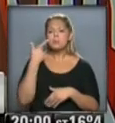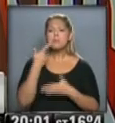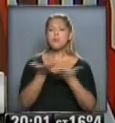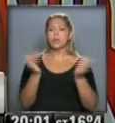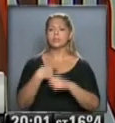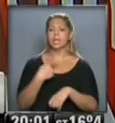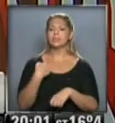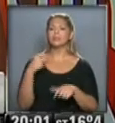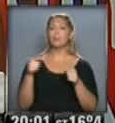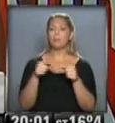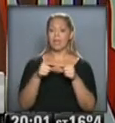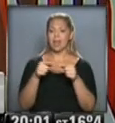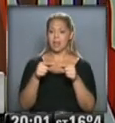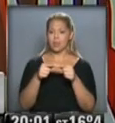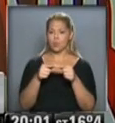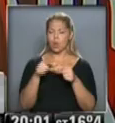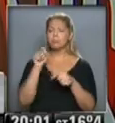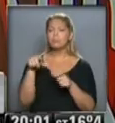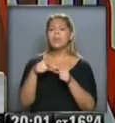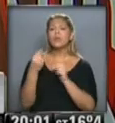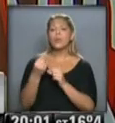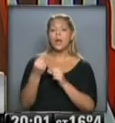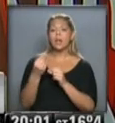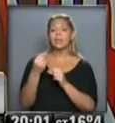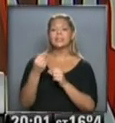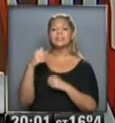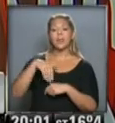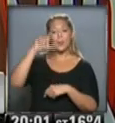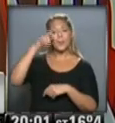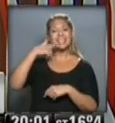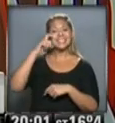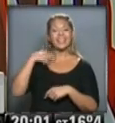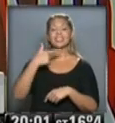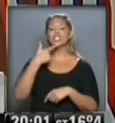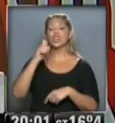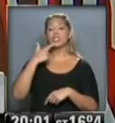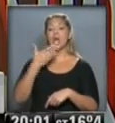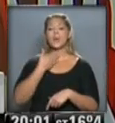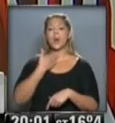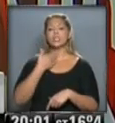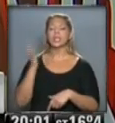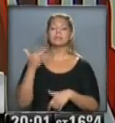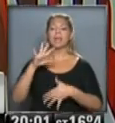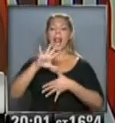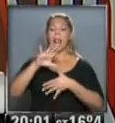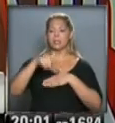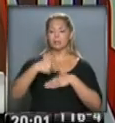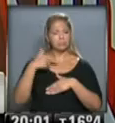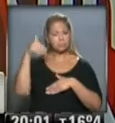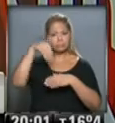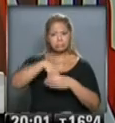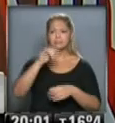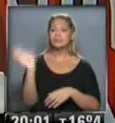estrenar la película. Se trata de Mercedes Sosa, la voz de Latinoamérica. Están todos, todos sus